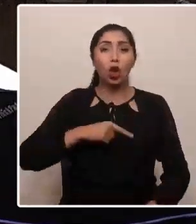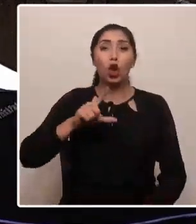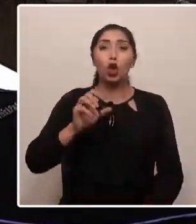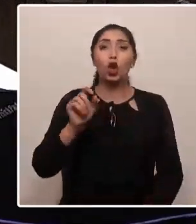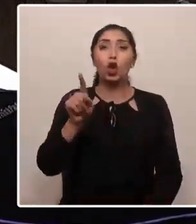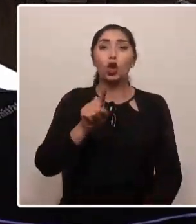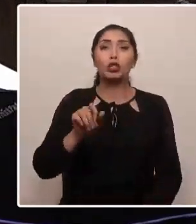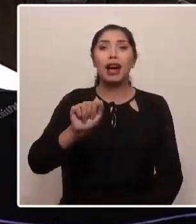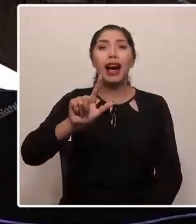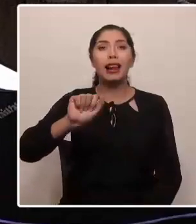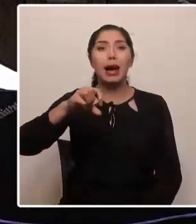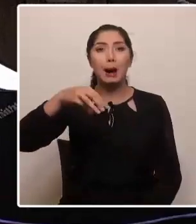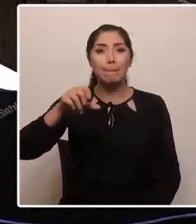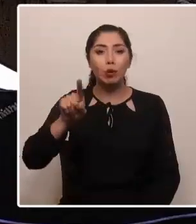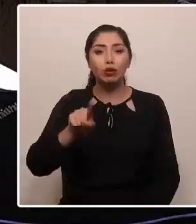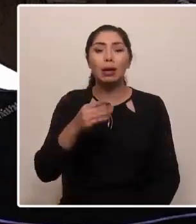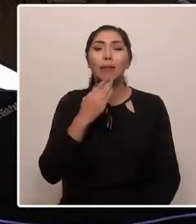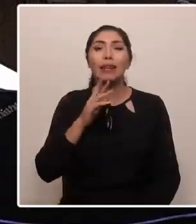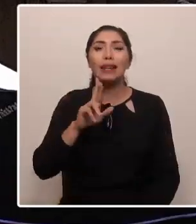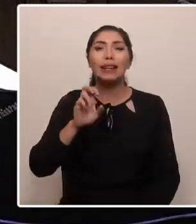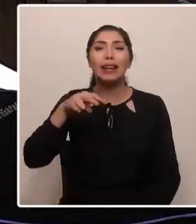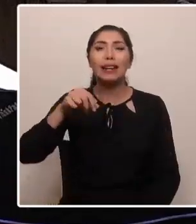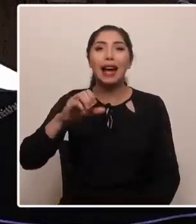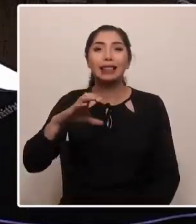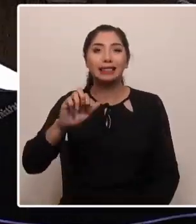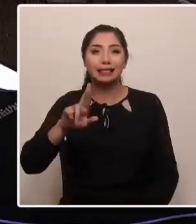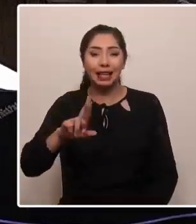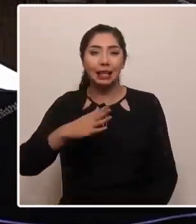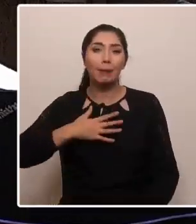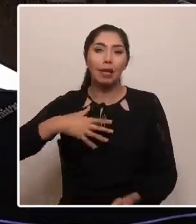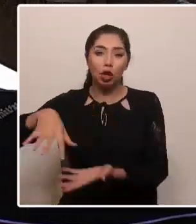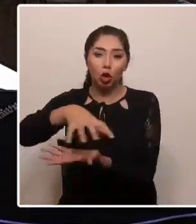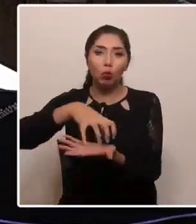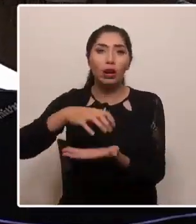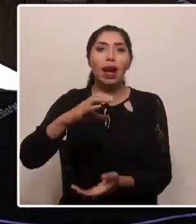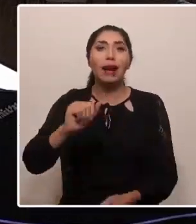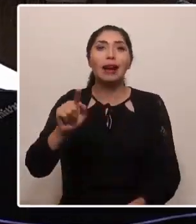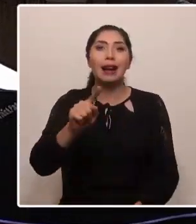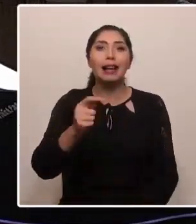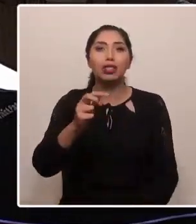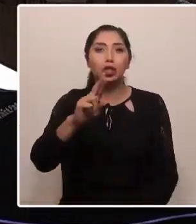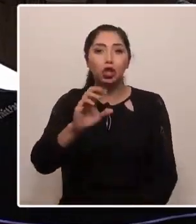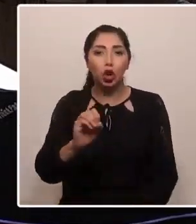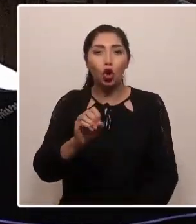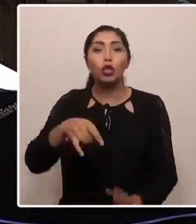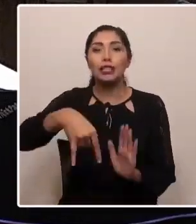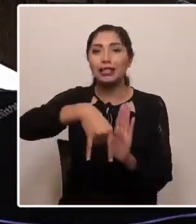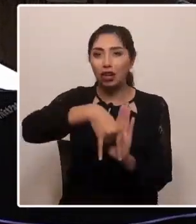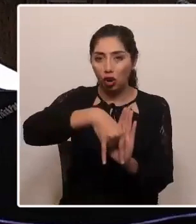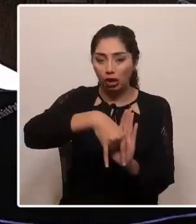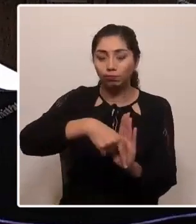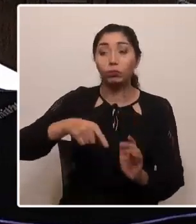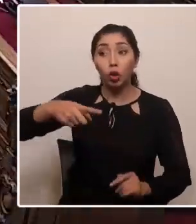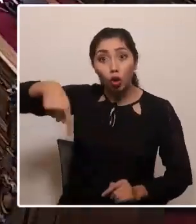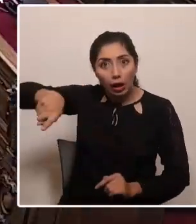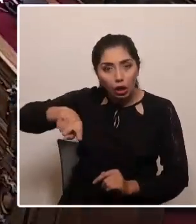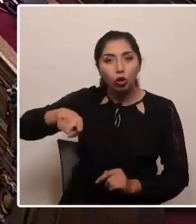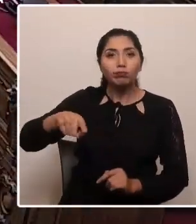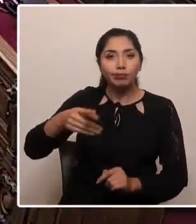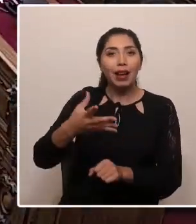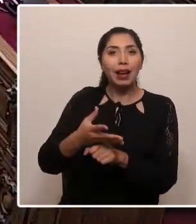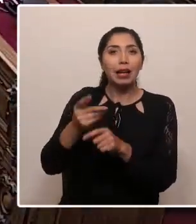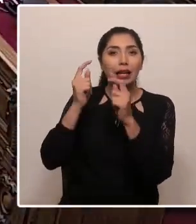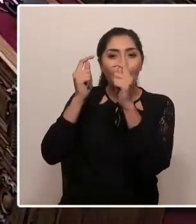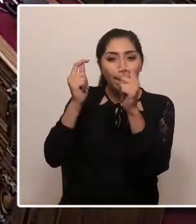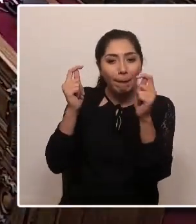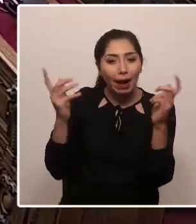campamento Renacer de la población Prat 2 de mi querida comuna de Castro, Chiloé. Con ellos he compartido campañas de la leña